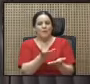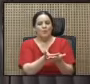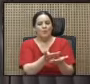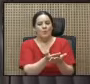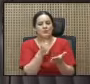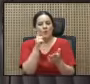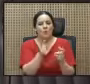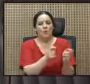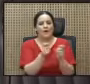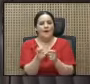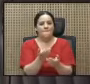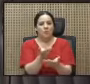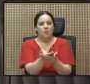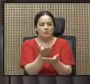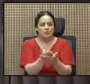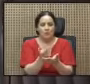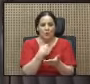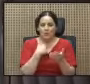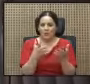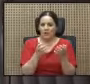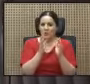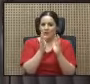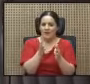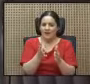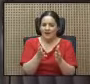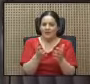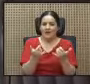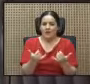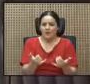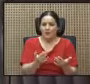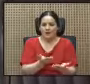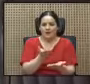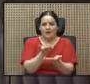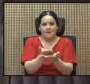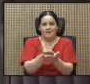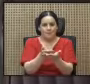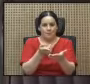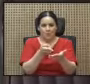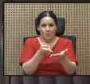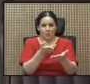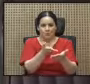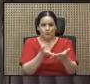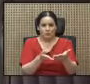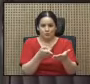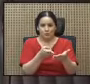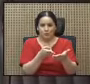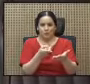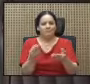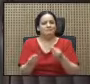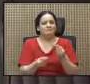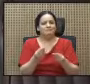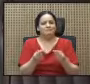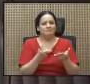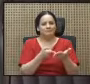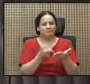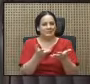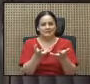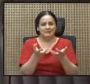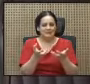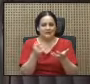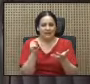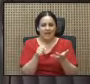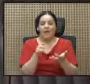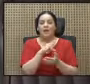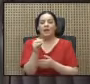moción, y quiero dejar aquí plasmada esa moción. Esa moción lo que pretende es que sea